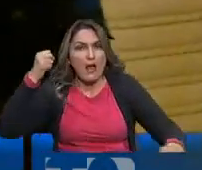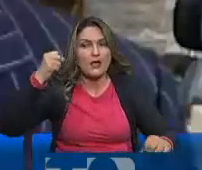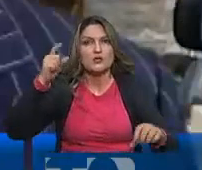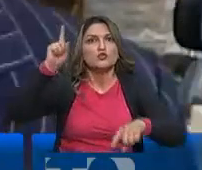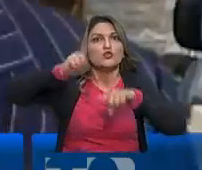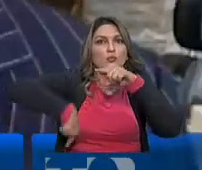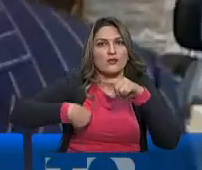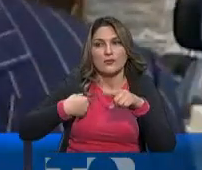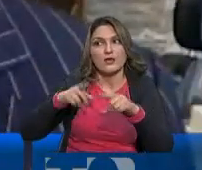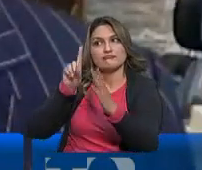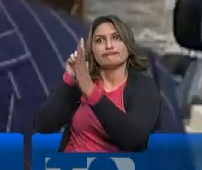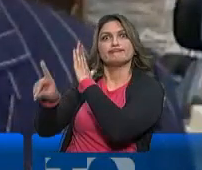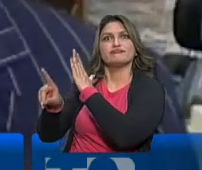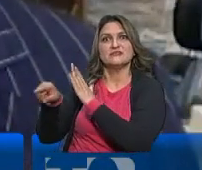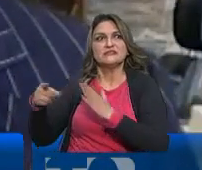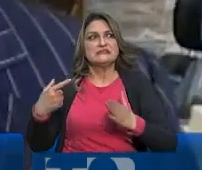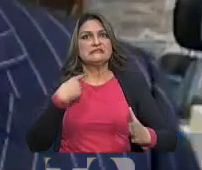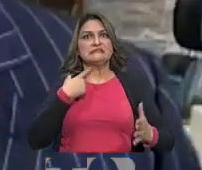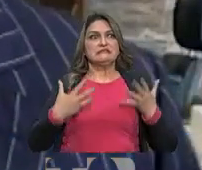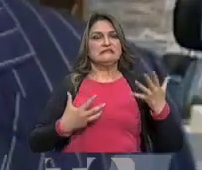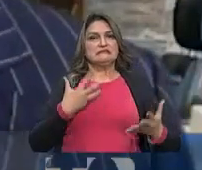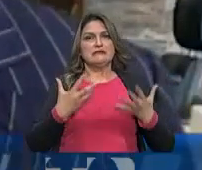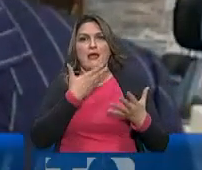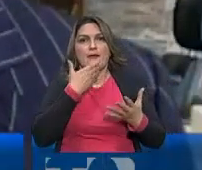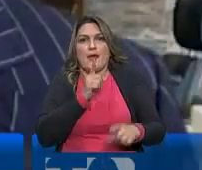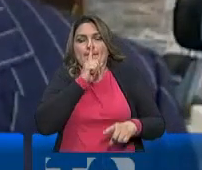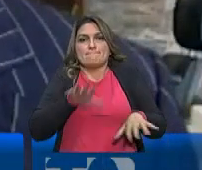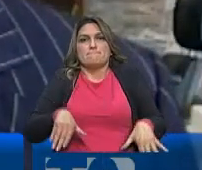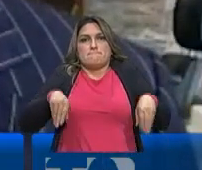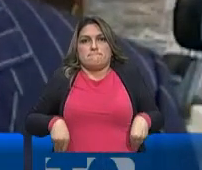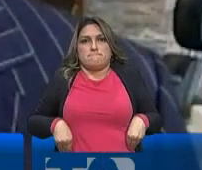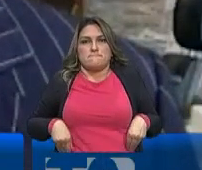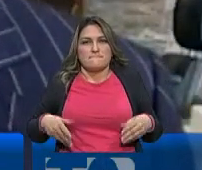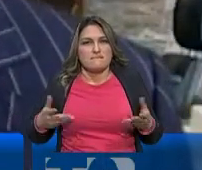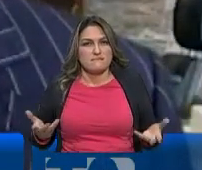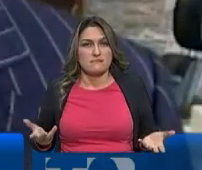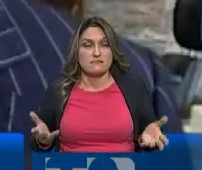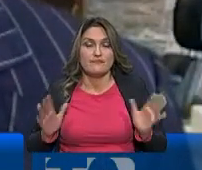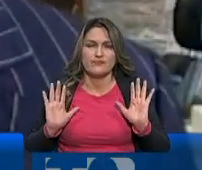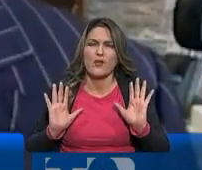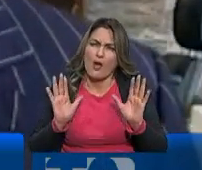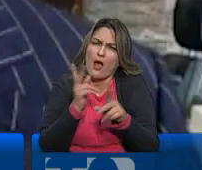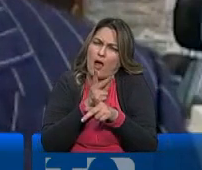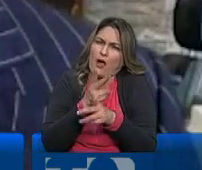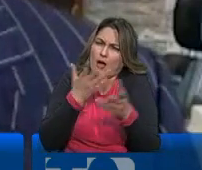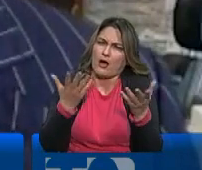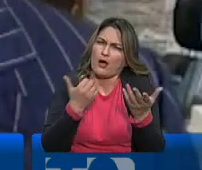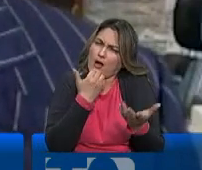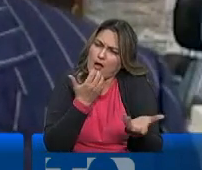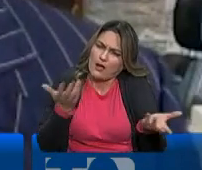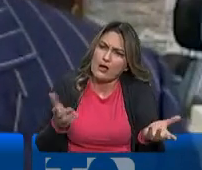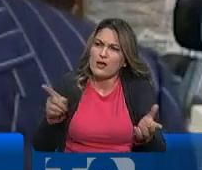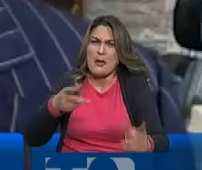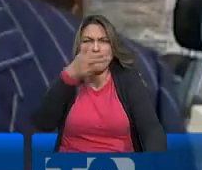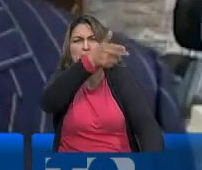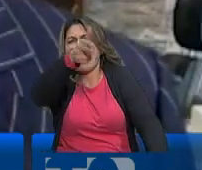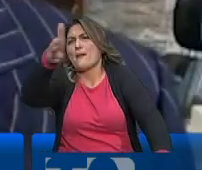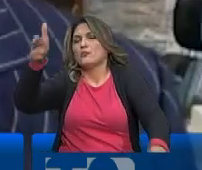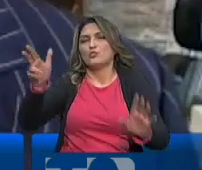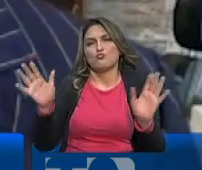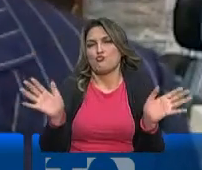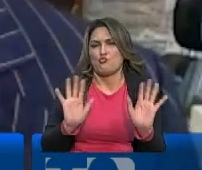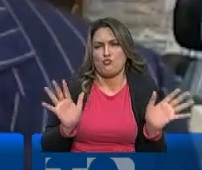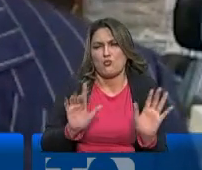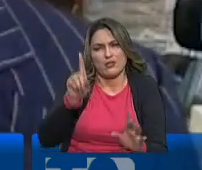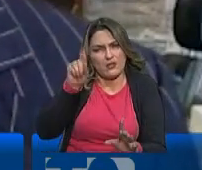trabajo. No debe entenderse como una patente de corso que permita disparar a diestra y siniestra por el hecho que incluso ha anunciado que va a otorgar los